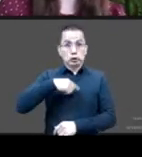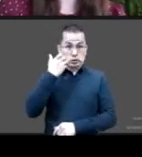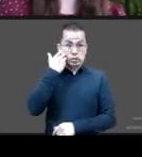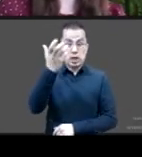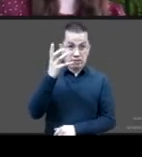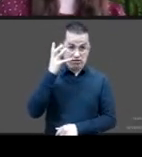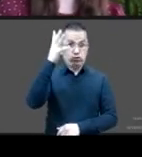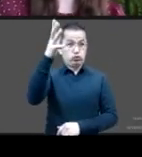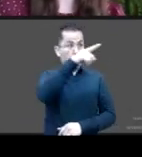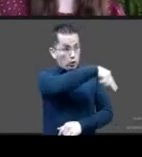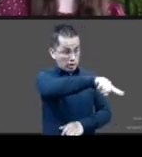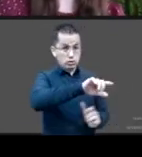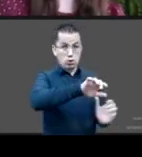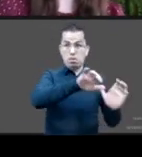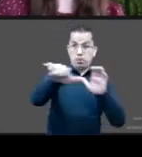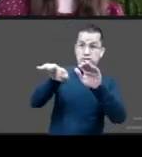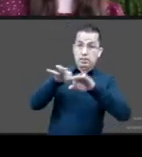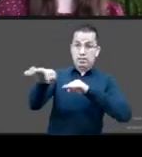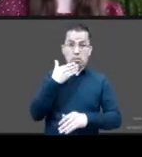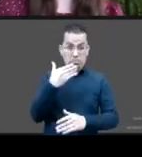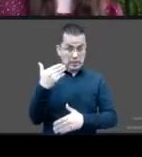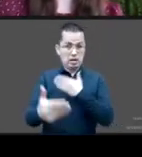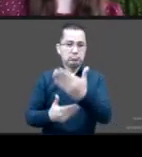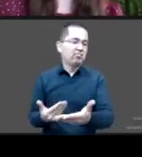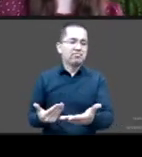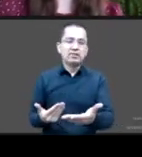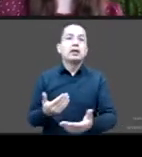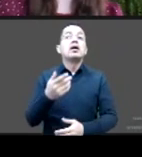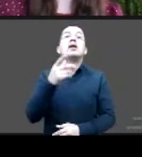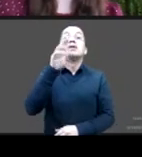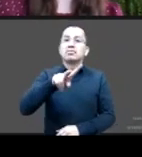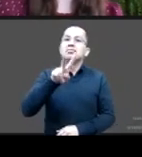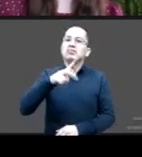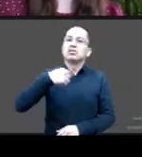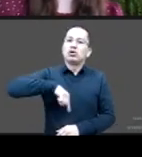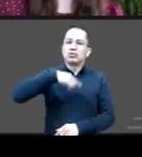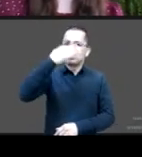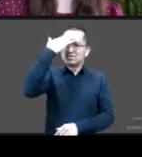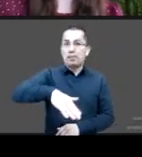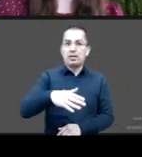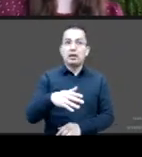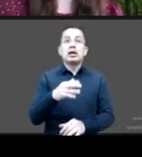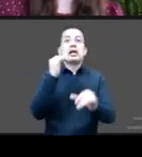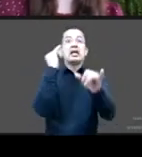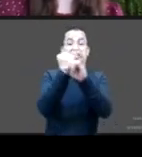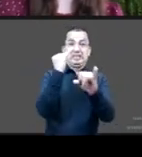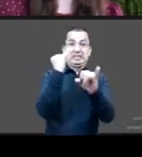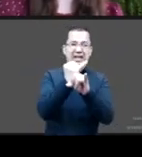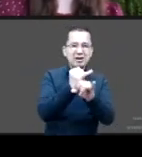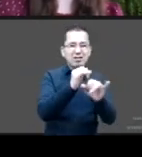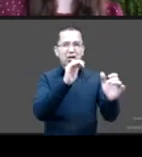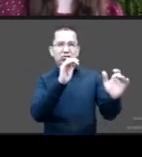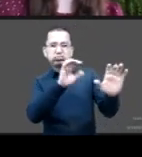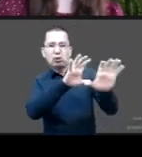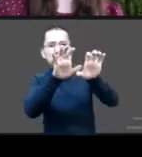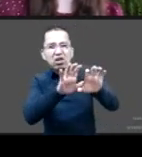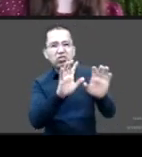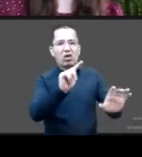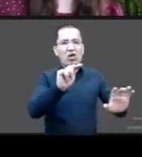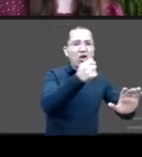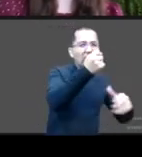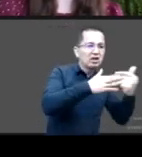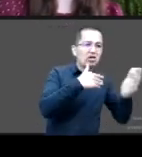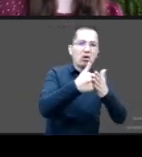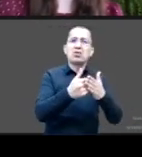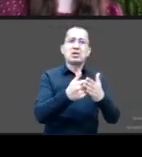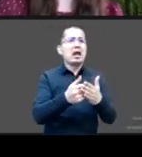laboral sabemos que la brecha digital va a ahondar las desigualdades de pobreza y las desigualdades a la hora de buscar